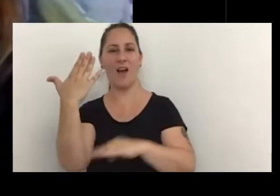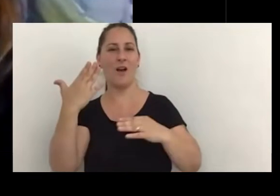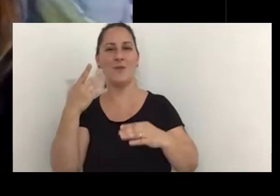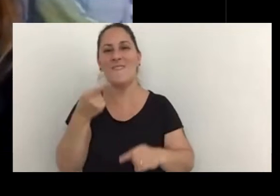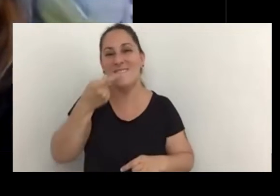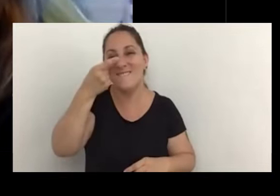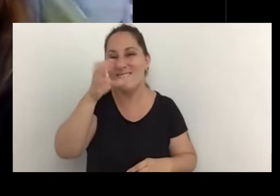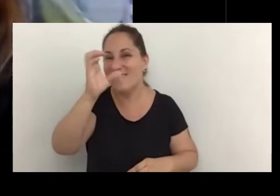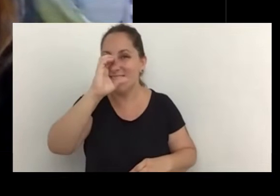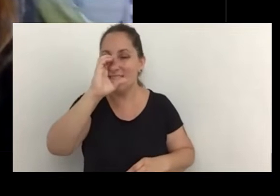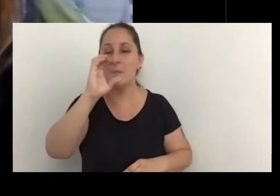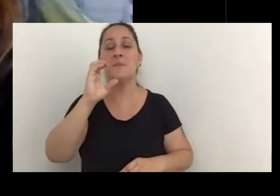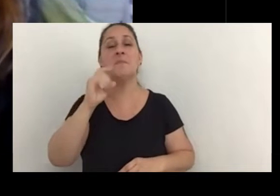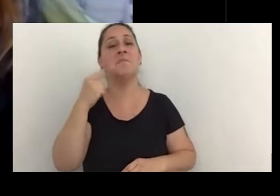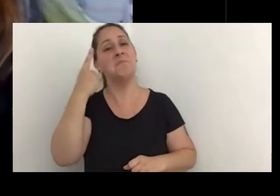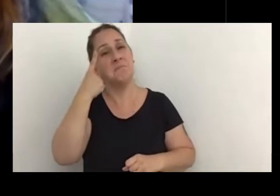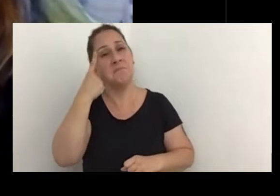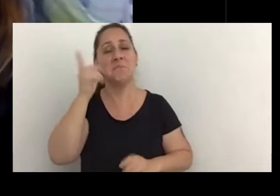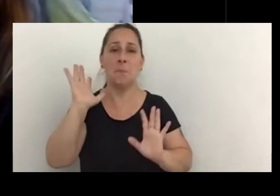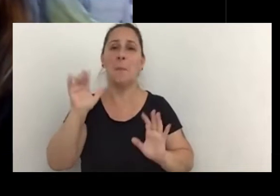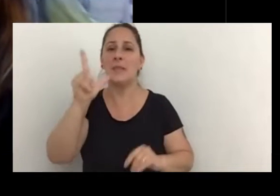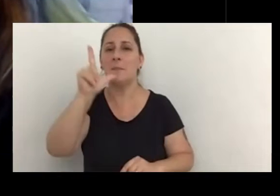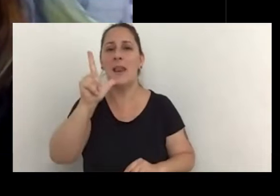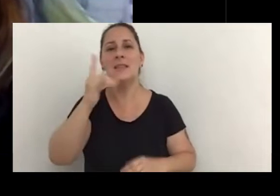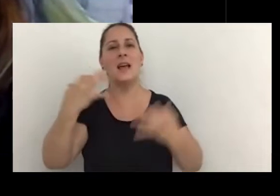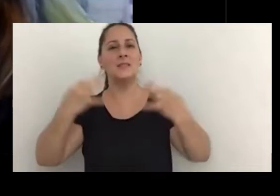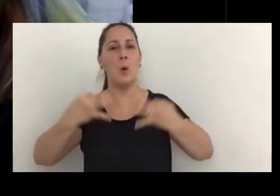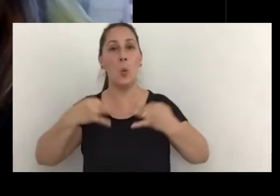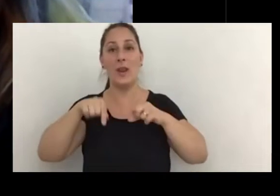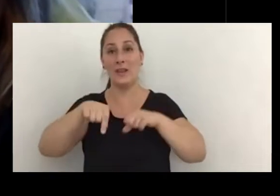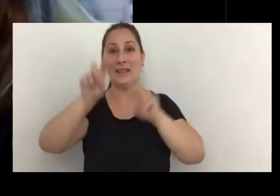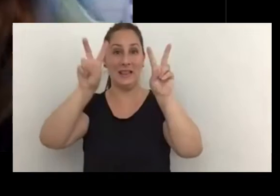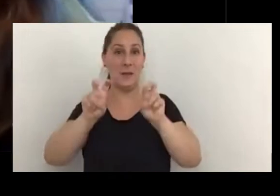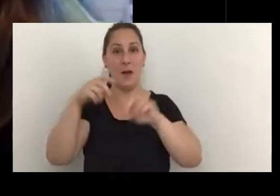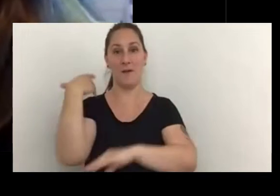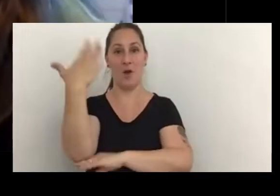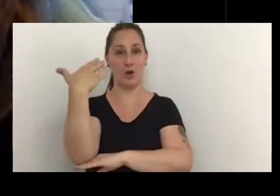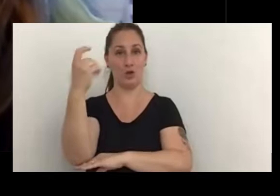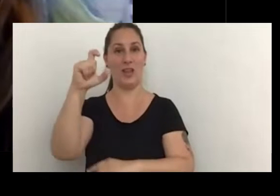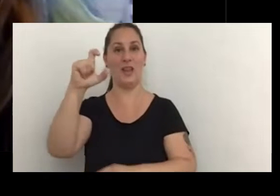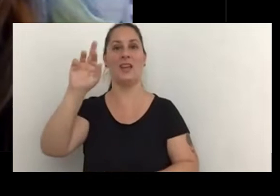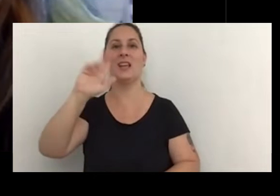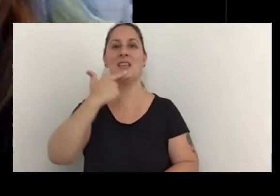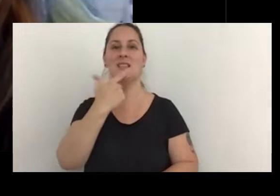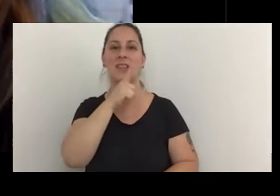curiosa, se nos pareció que estaba bueno este tema que va a exponer Cristina.